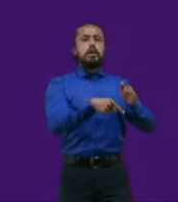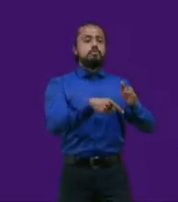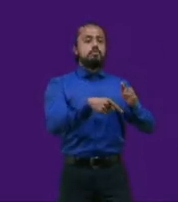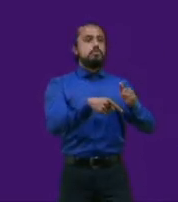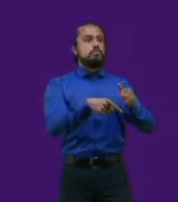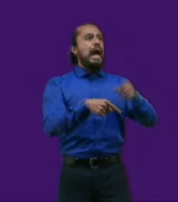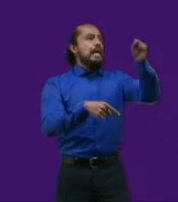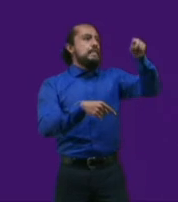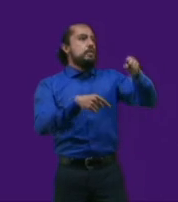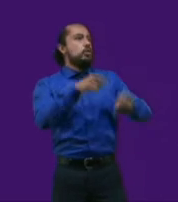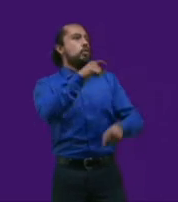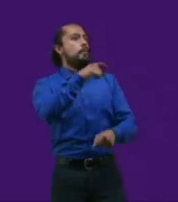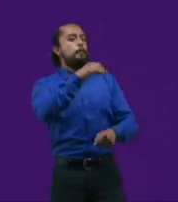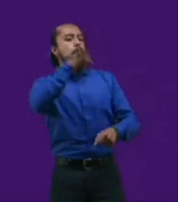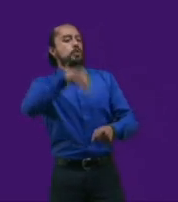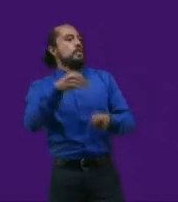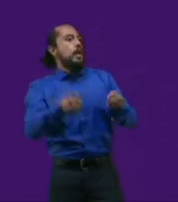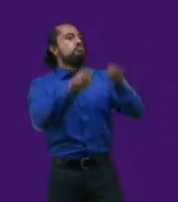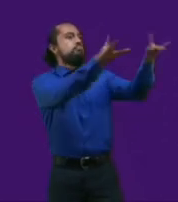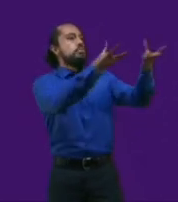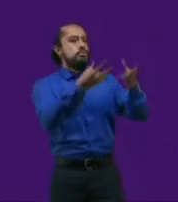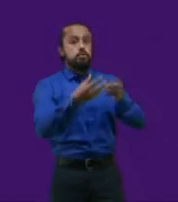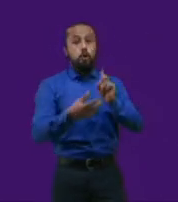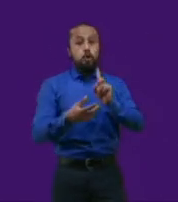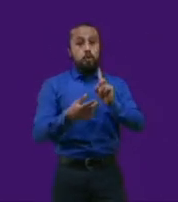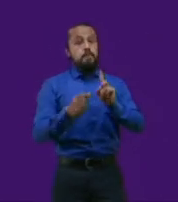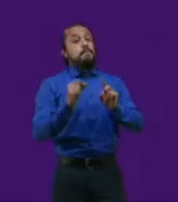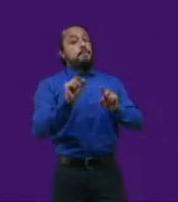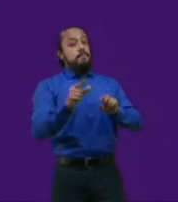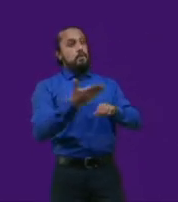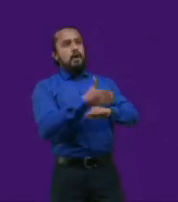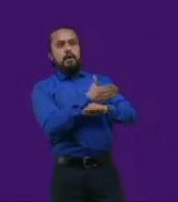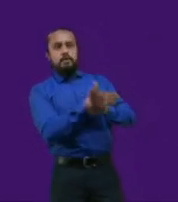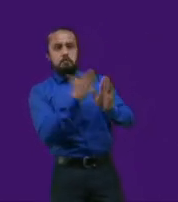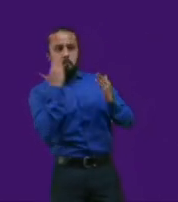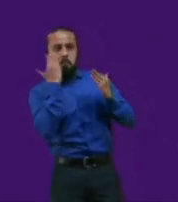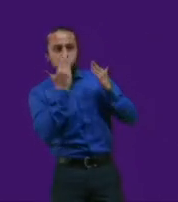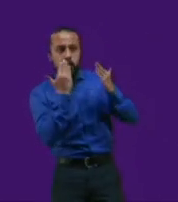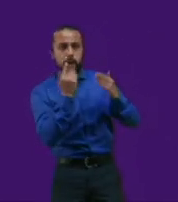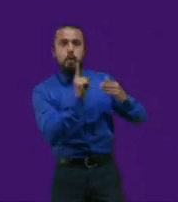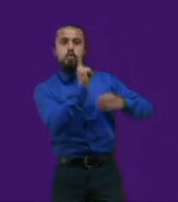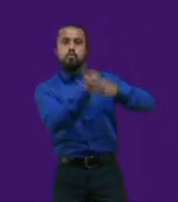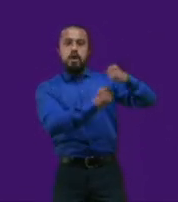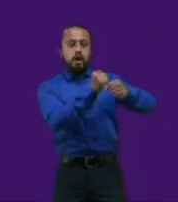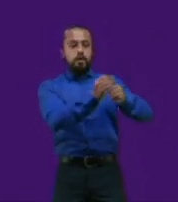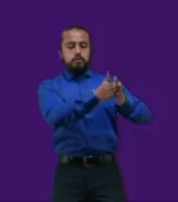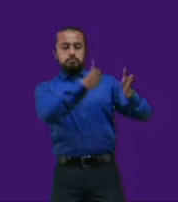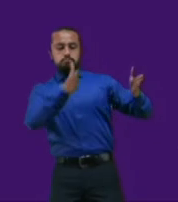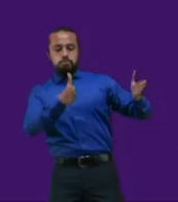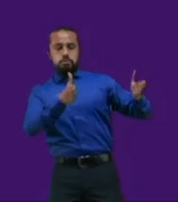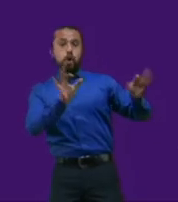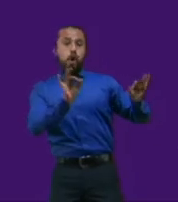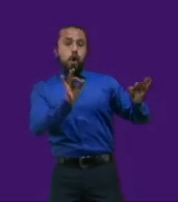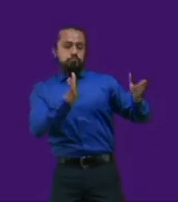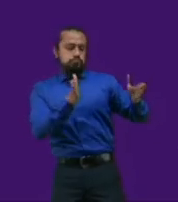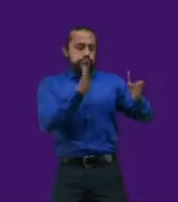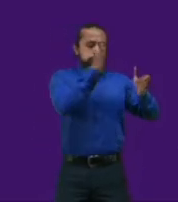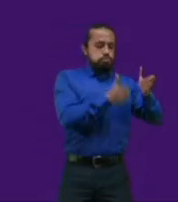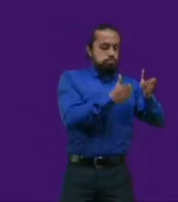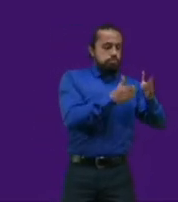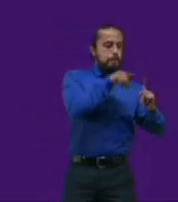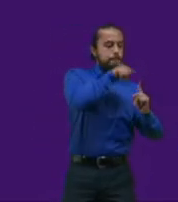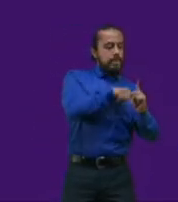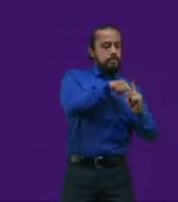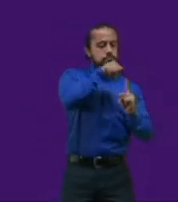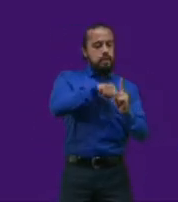que es a 4 años por lo general, así hablando de estándar. Puedes hacer el clip al año o a diferentes meses. ¿Qué te digo yo ahí? Lo que te